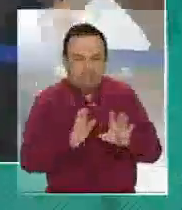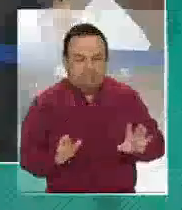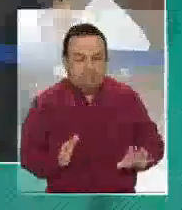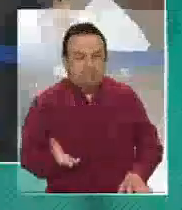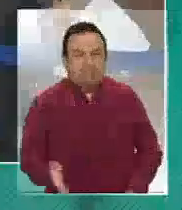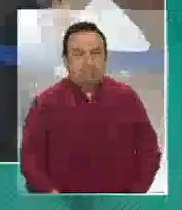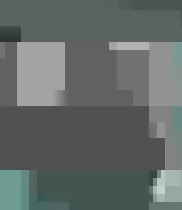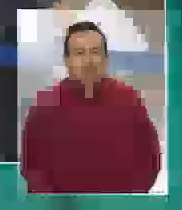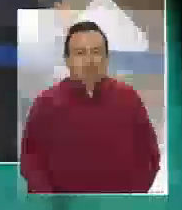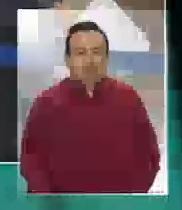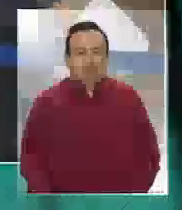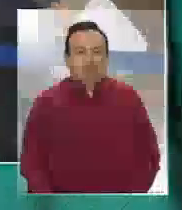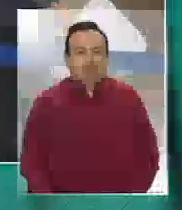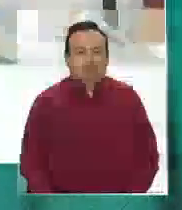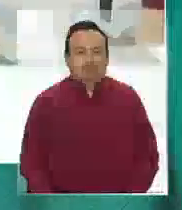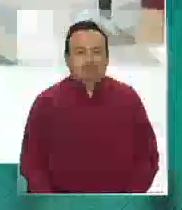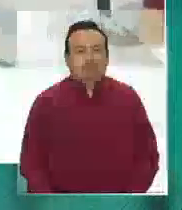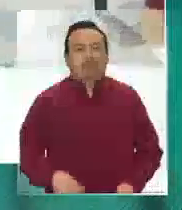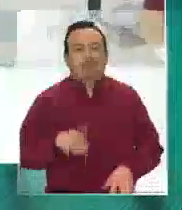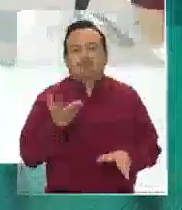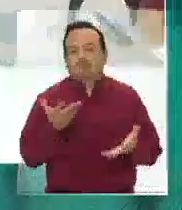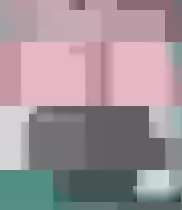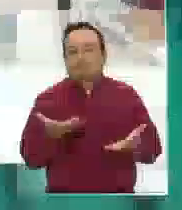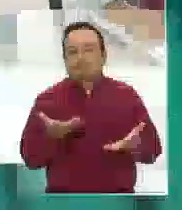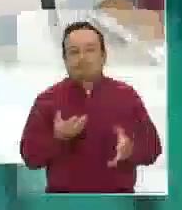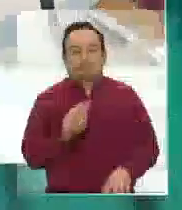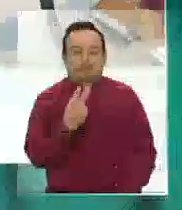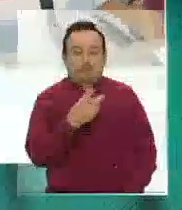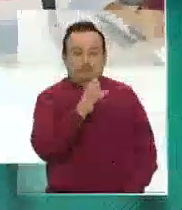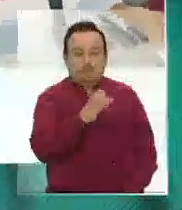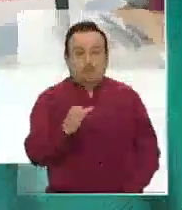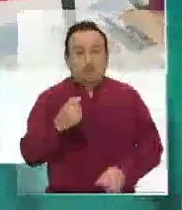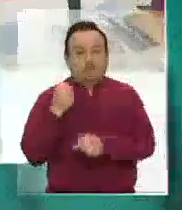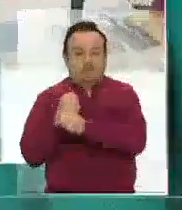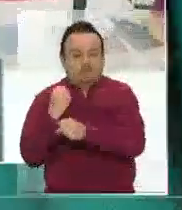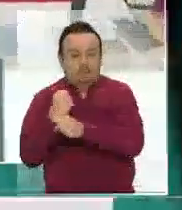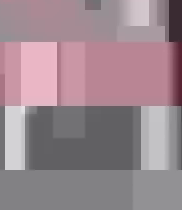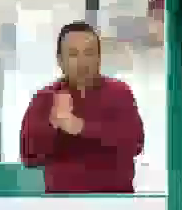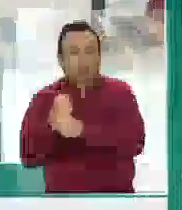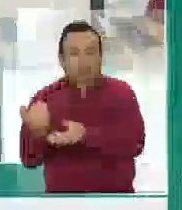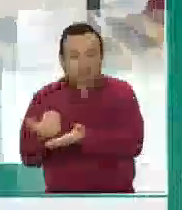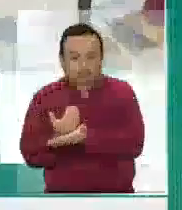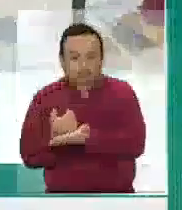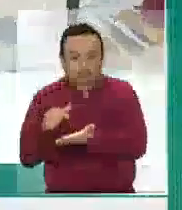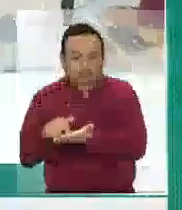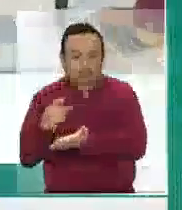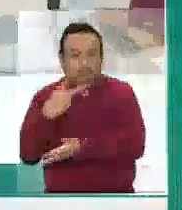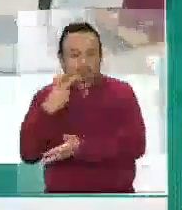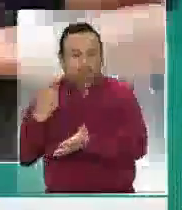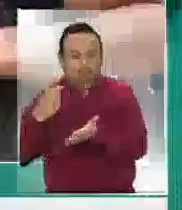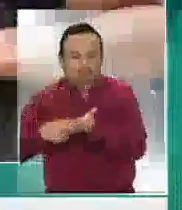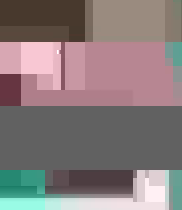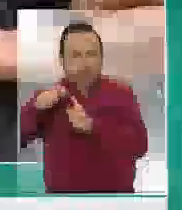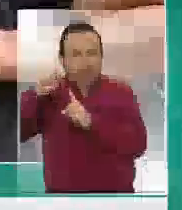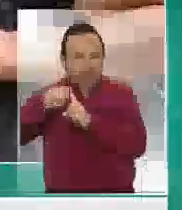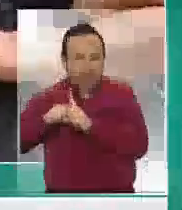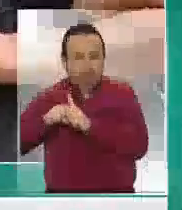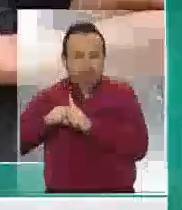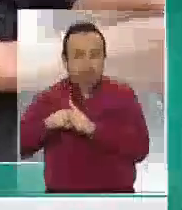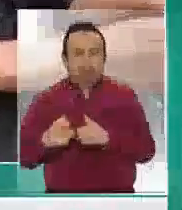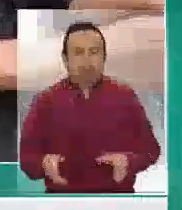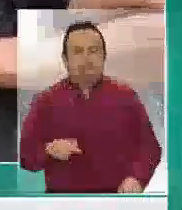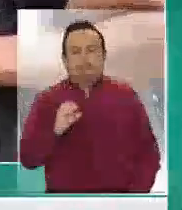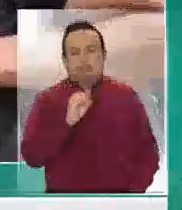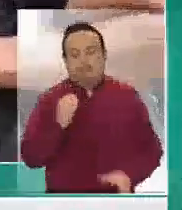donde los hay dos personas que trabajan, ¿no es cierto?, que puedan recibir 200 mil pesos mensuales